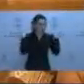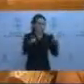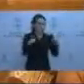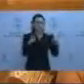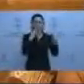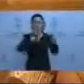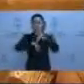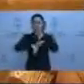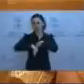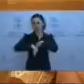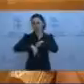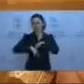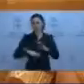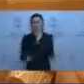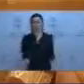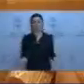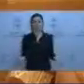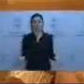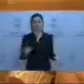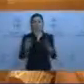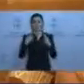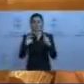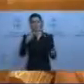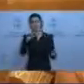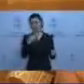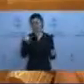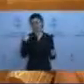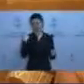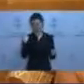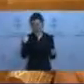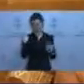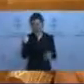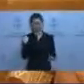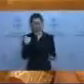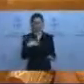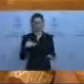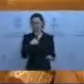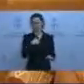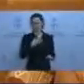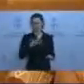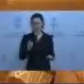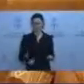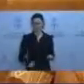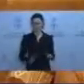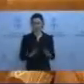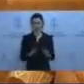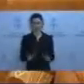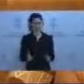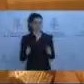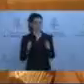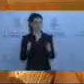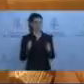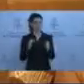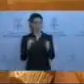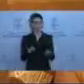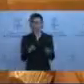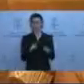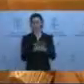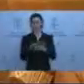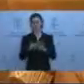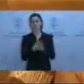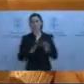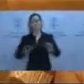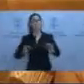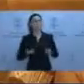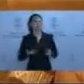omitido, porque que yo sepa, y soy diputado desde hace algún tiempo, jamás usted ha dado cuenta al inicio del periodo de sesiones del